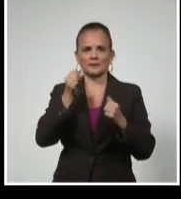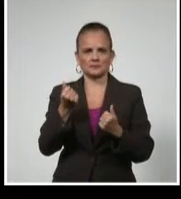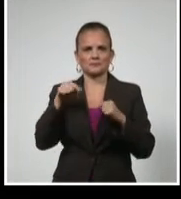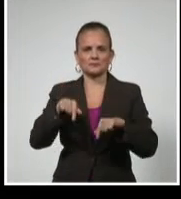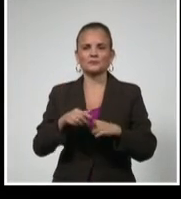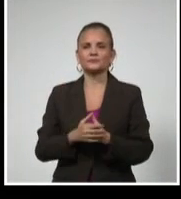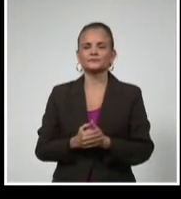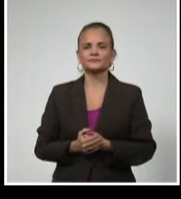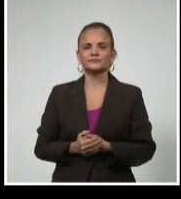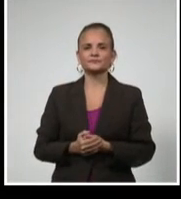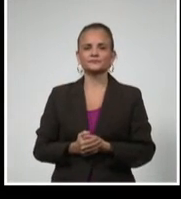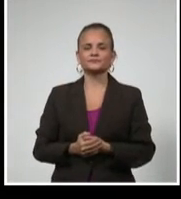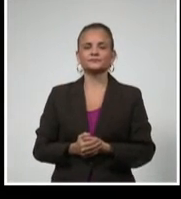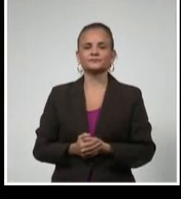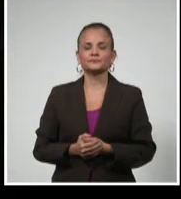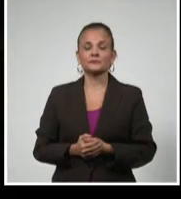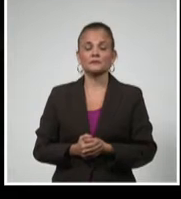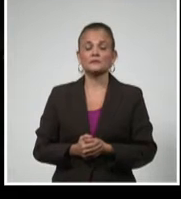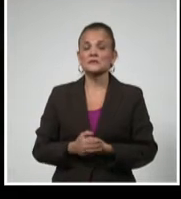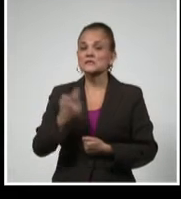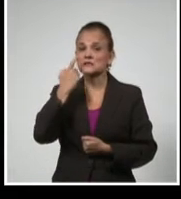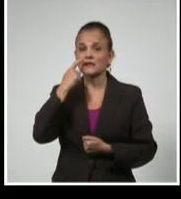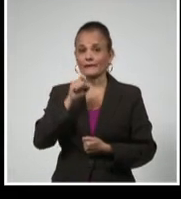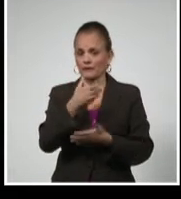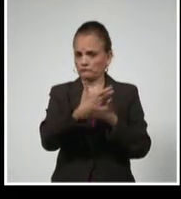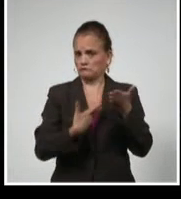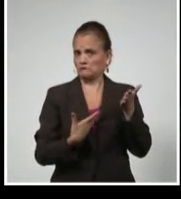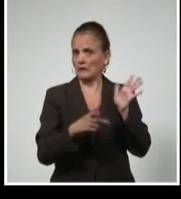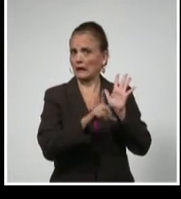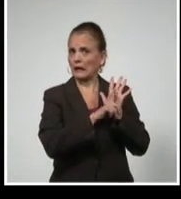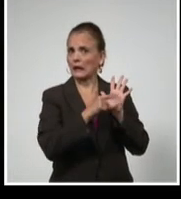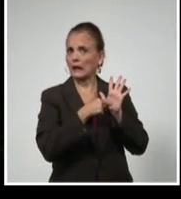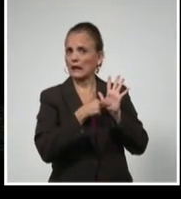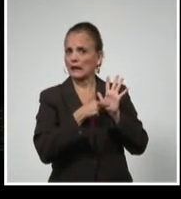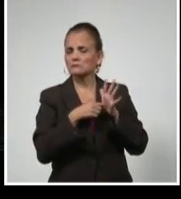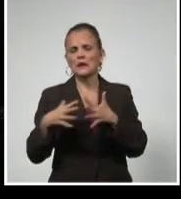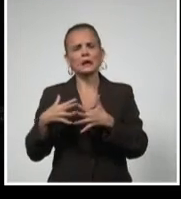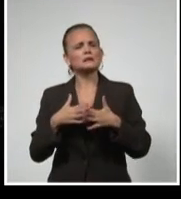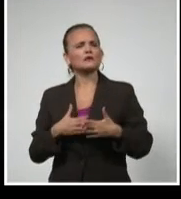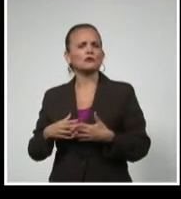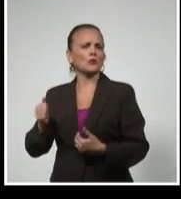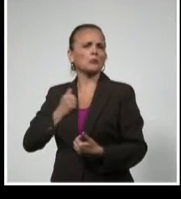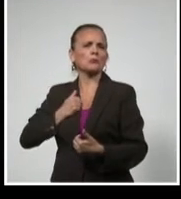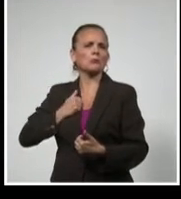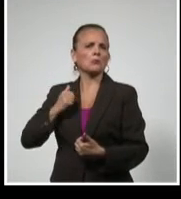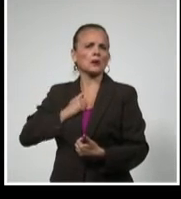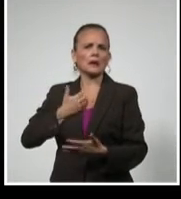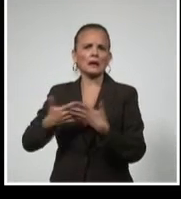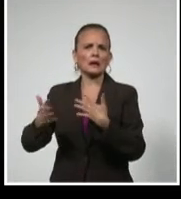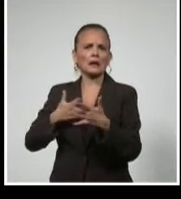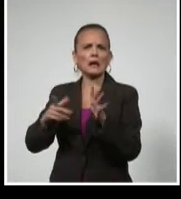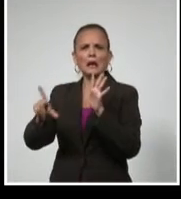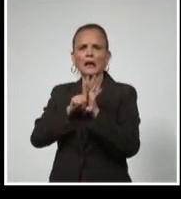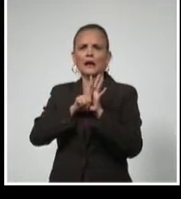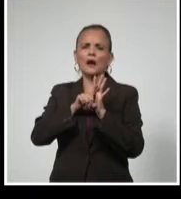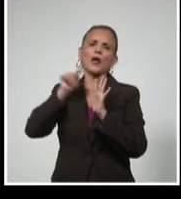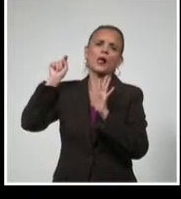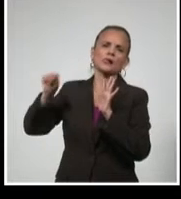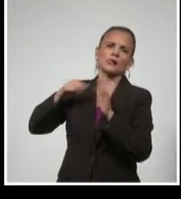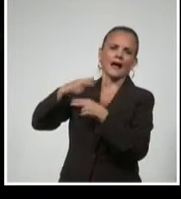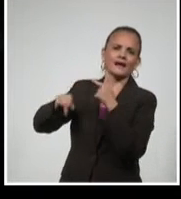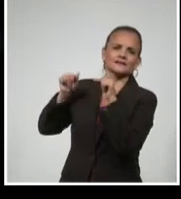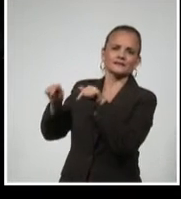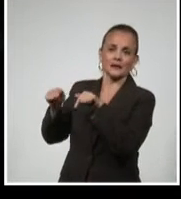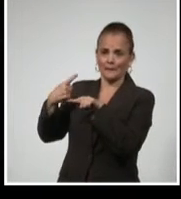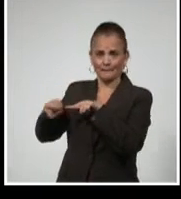aplicación extraterritorial de una legislación. Estados Unidos puede hacer la legislación que quiera y aplicarla en su territorio, pero lo que no puede es pretender